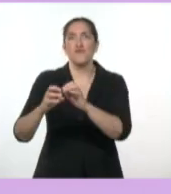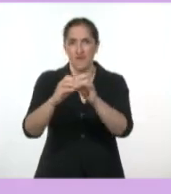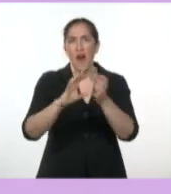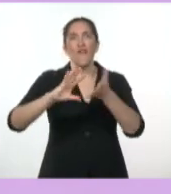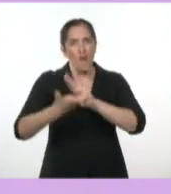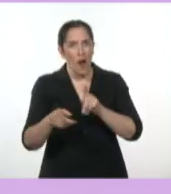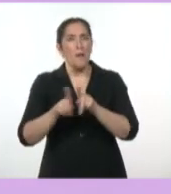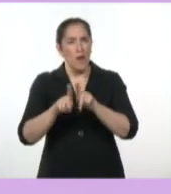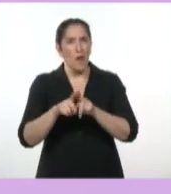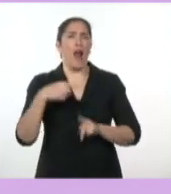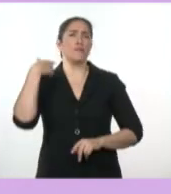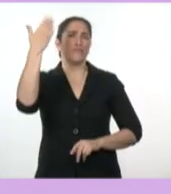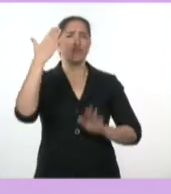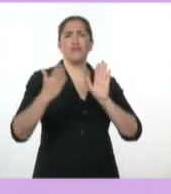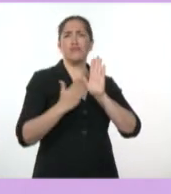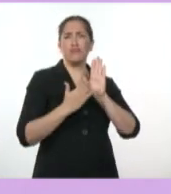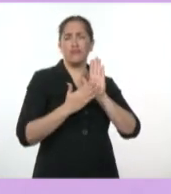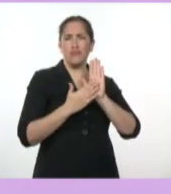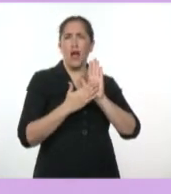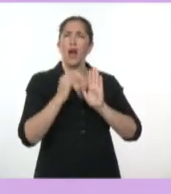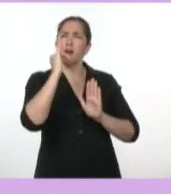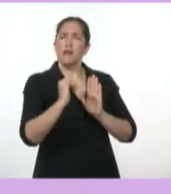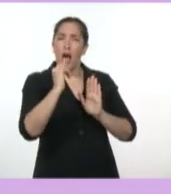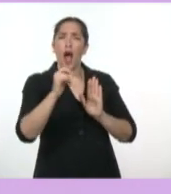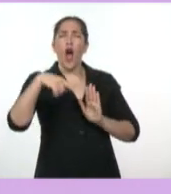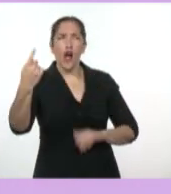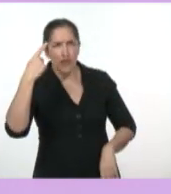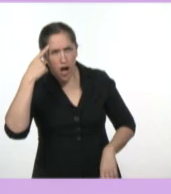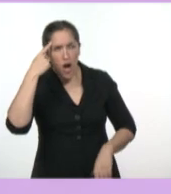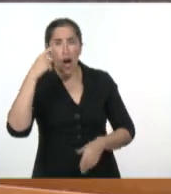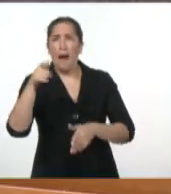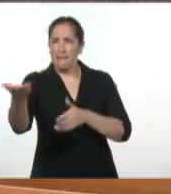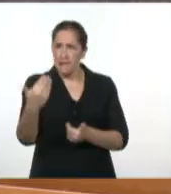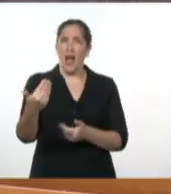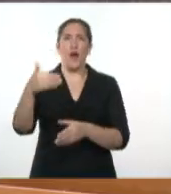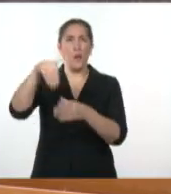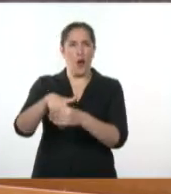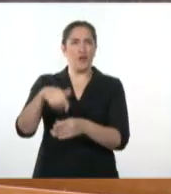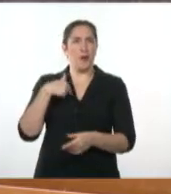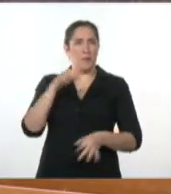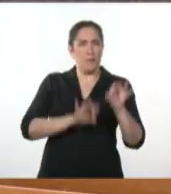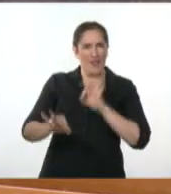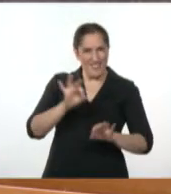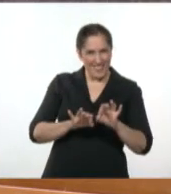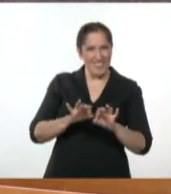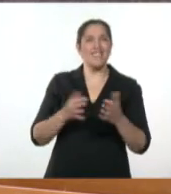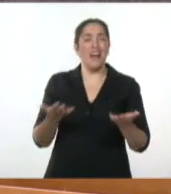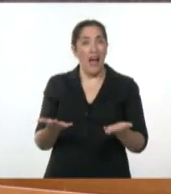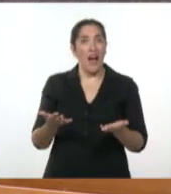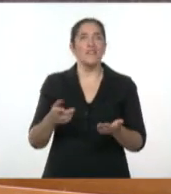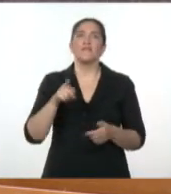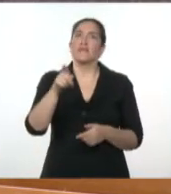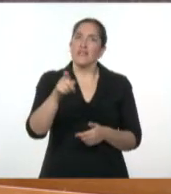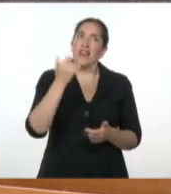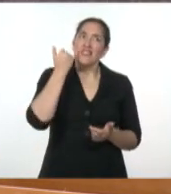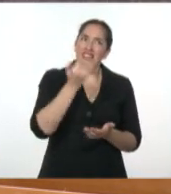Con argumentaciones, convencer al otro diputado o diputada de votar mi proyecto. Muy bien, entonces ahí vemos que se abre otro plano, ¿no? Ya nos